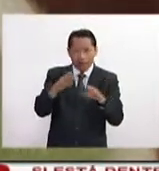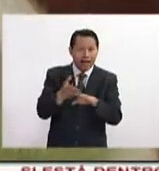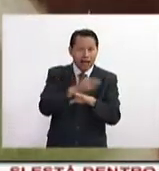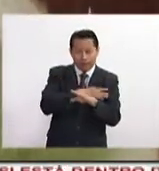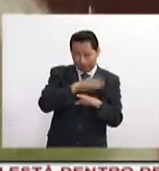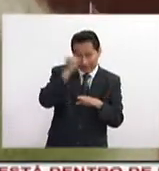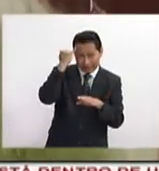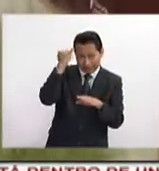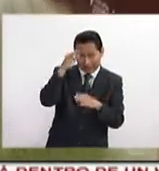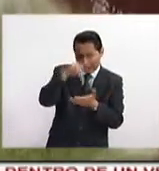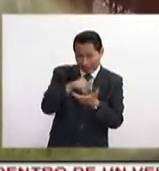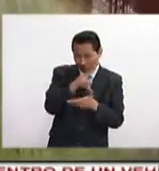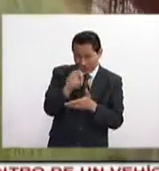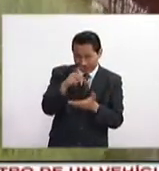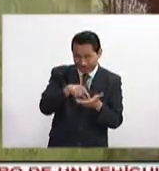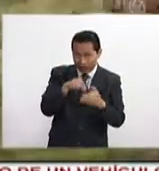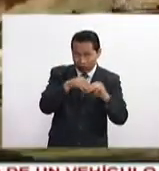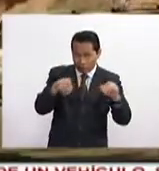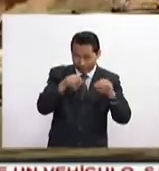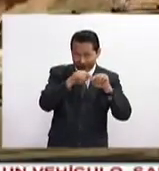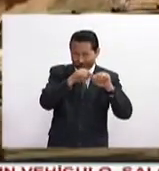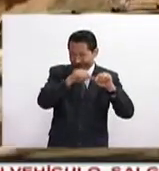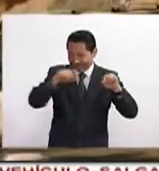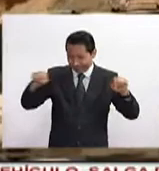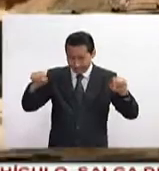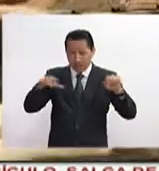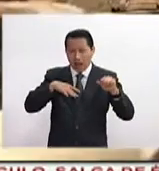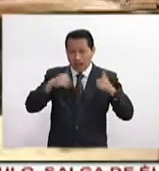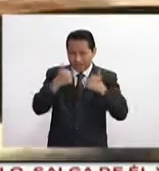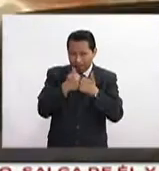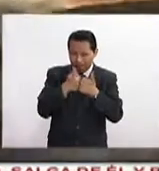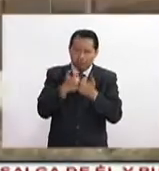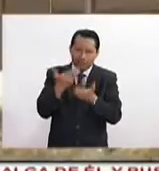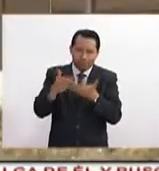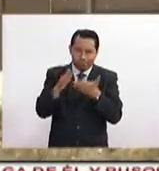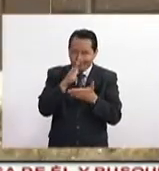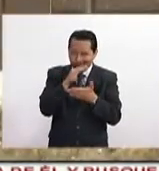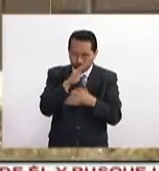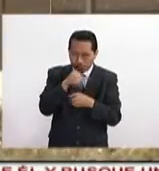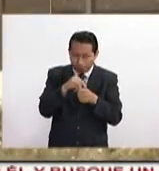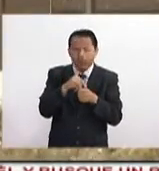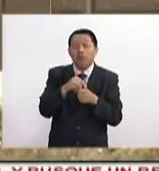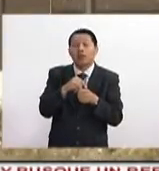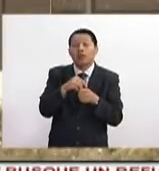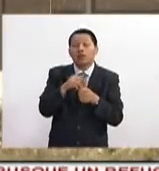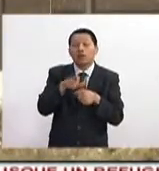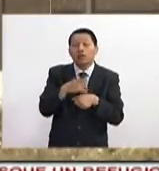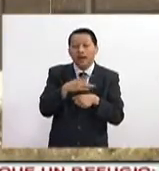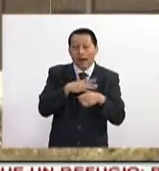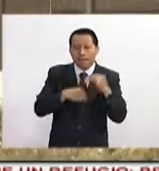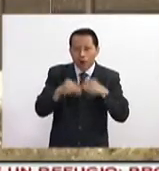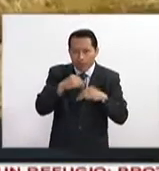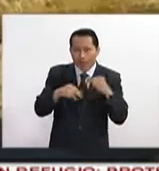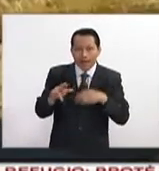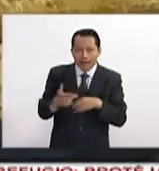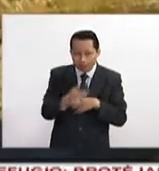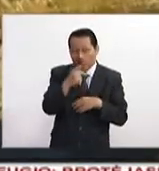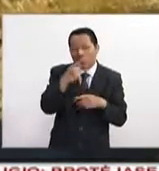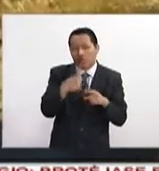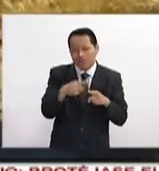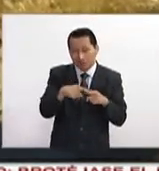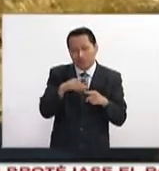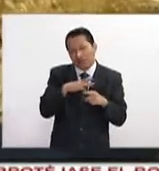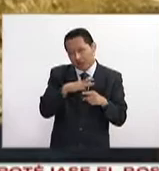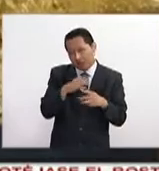3.200 kilómetros que conforman esta frontera. De acuerdo con Trump, la frontera entre México y Estados Unidos tiene montañas, ríos violentos